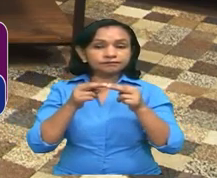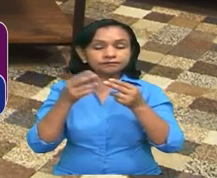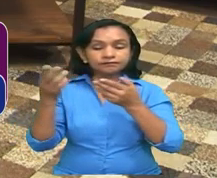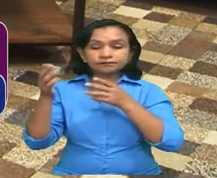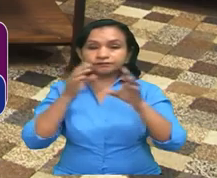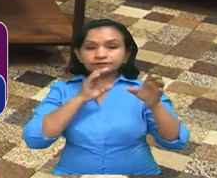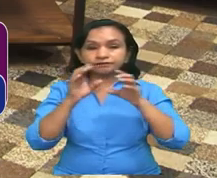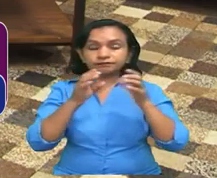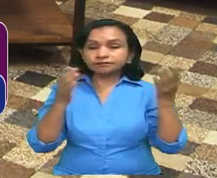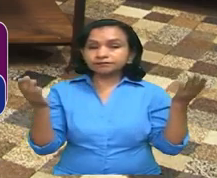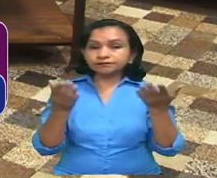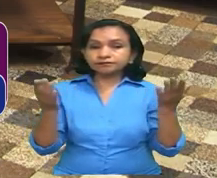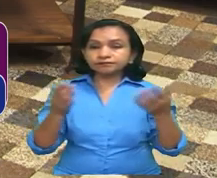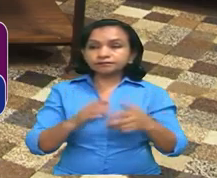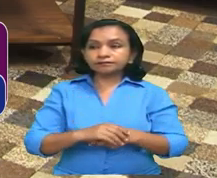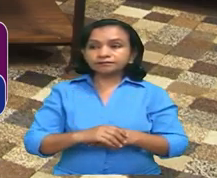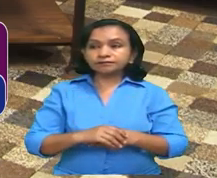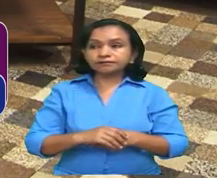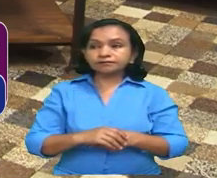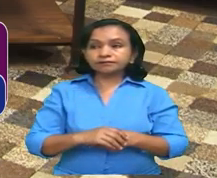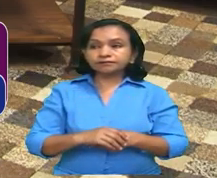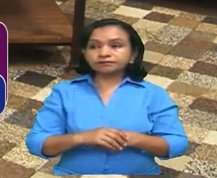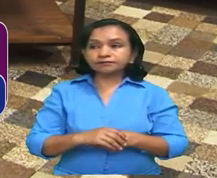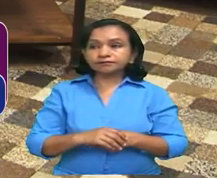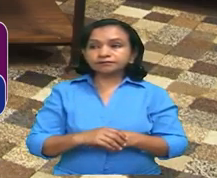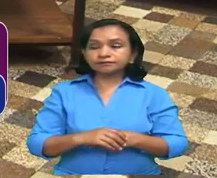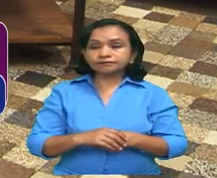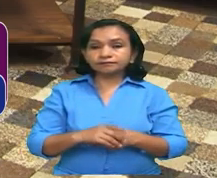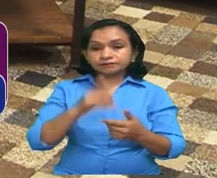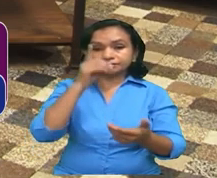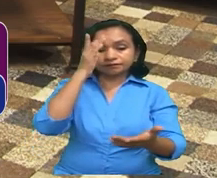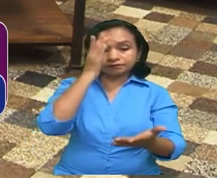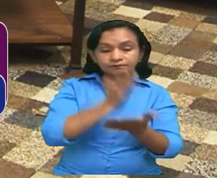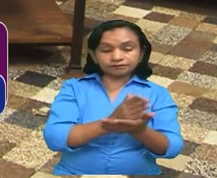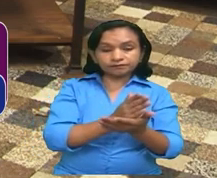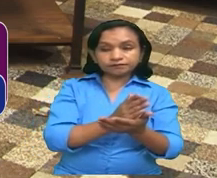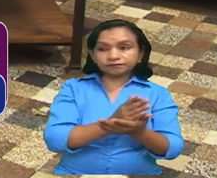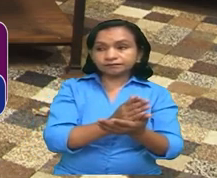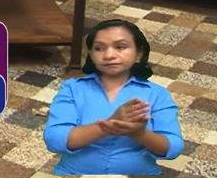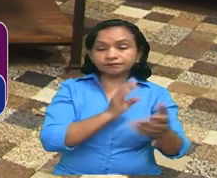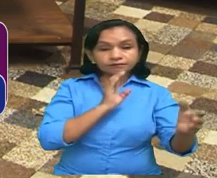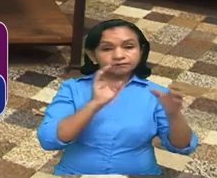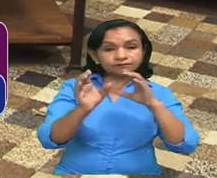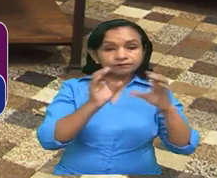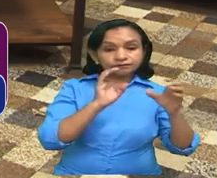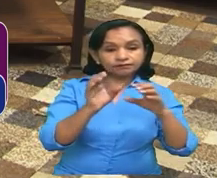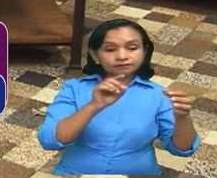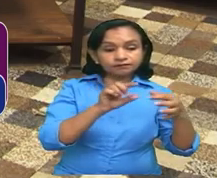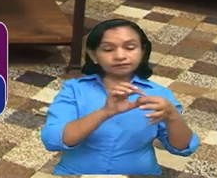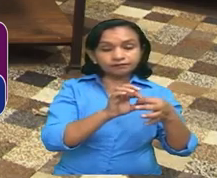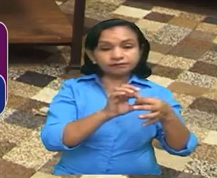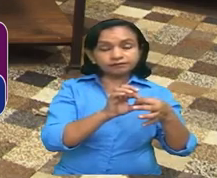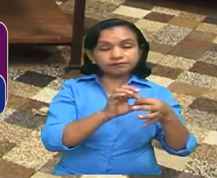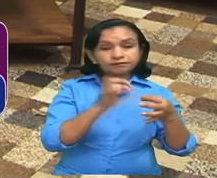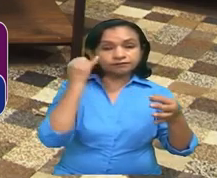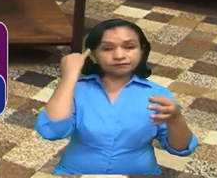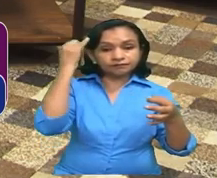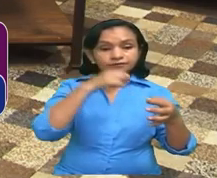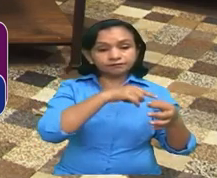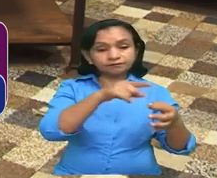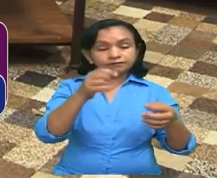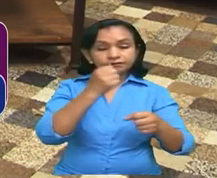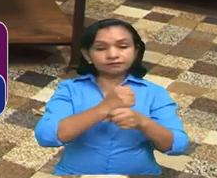manera va a contribuir el INTUR para poder continuar con estas alianzas? ¿Esto lo van a hacer de manera directa o el INTUR le va a